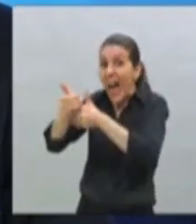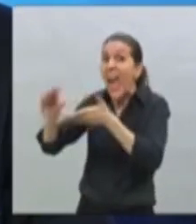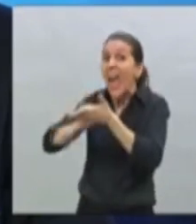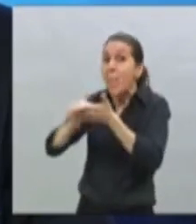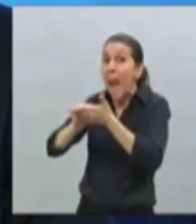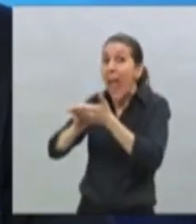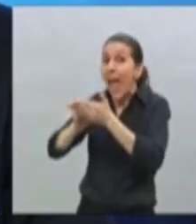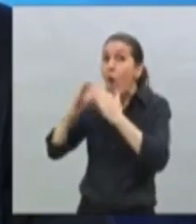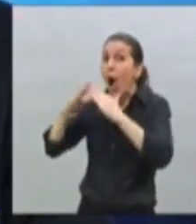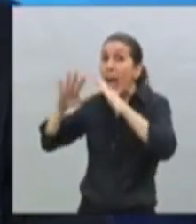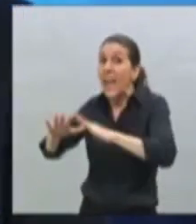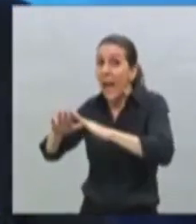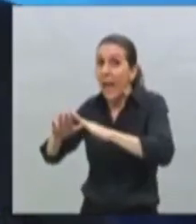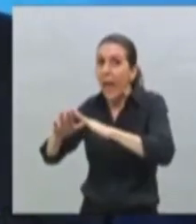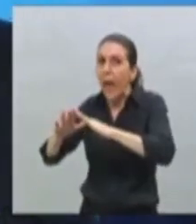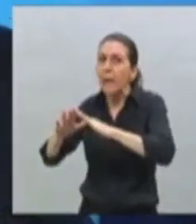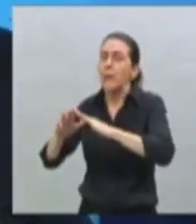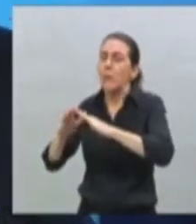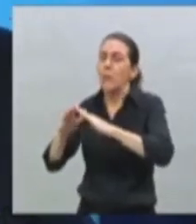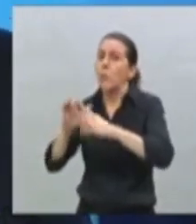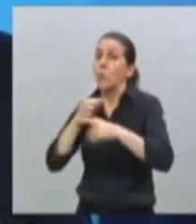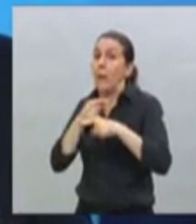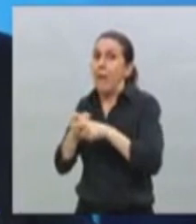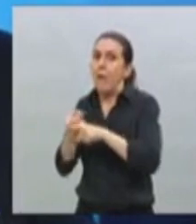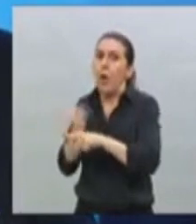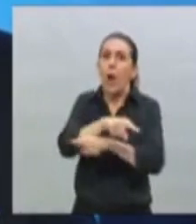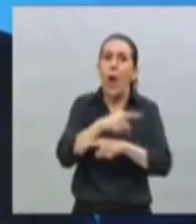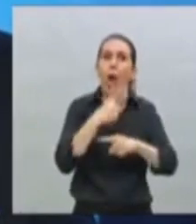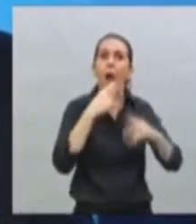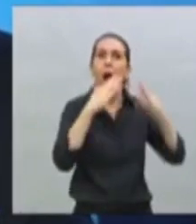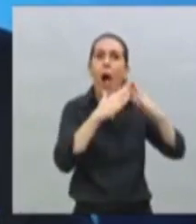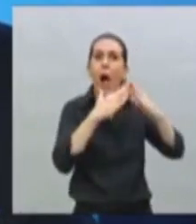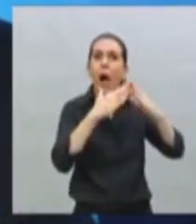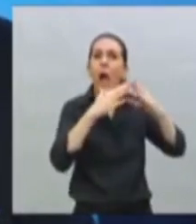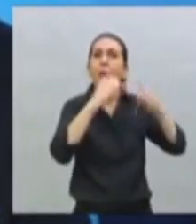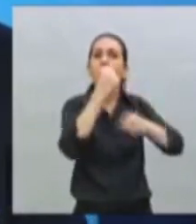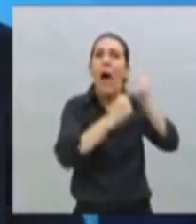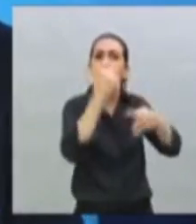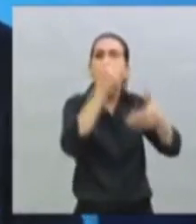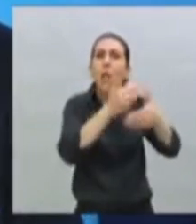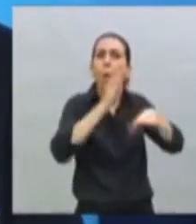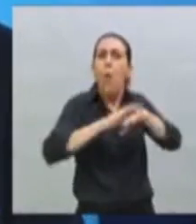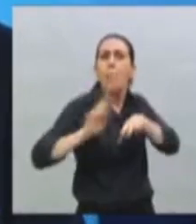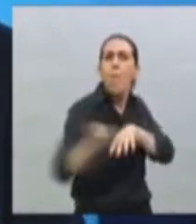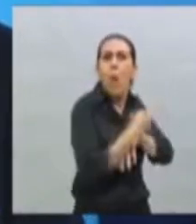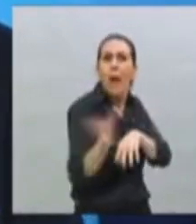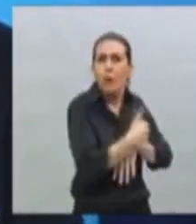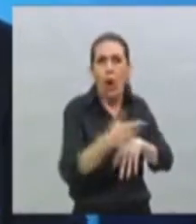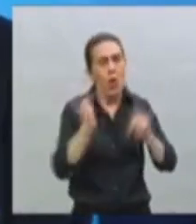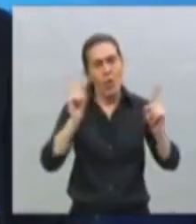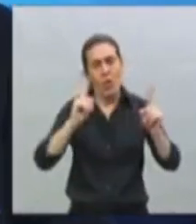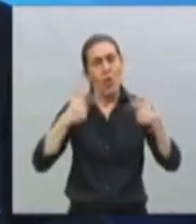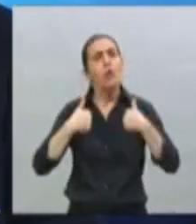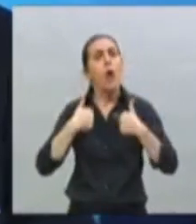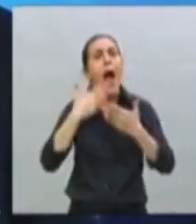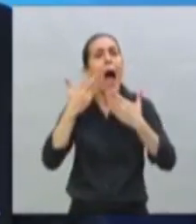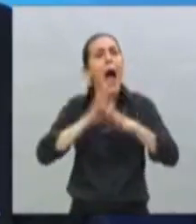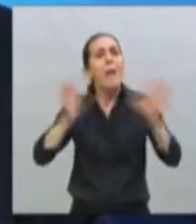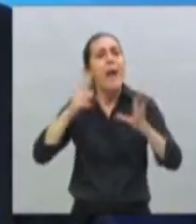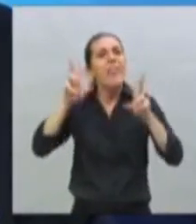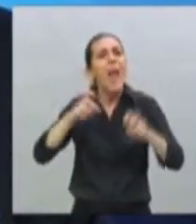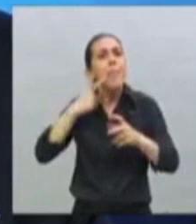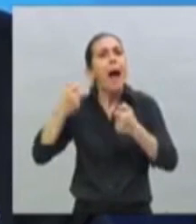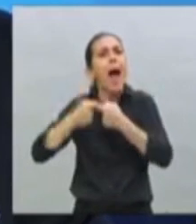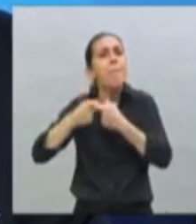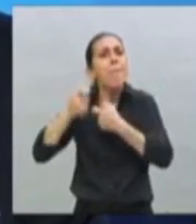enfermos. Por lo tanto, toda actividad que se inicie, y aquí déjenme hablarle a los empresarios, les pido que